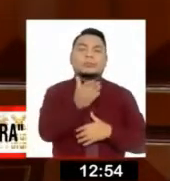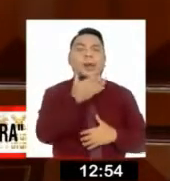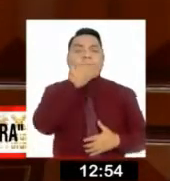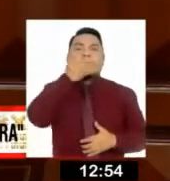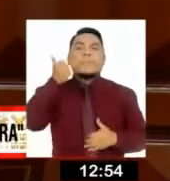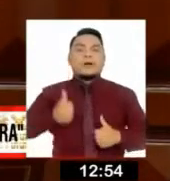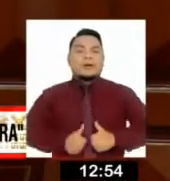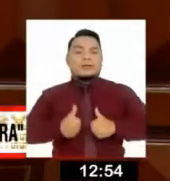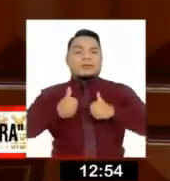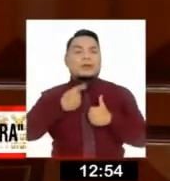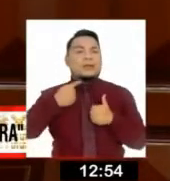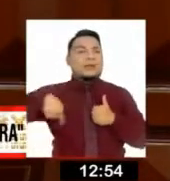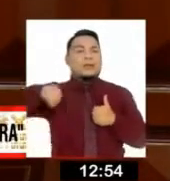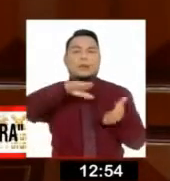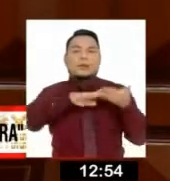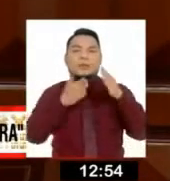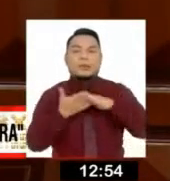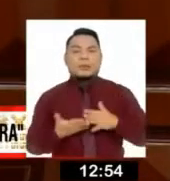nuestra población.